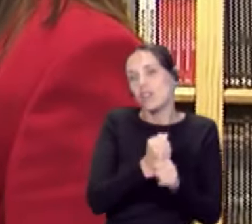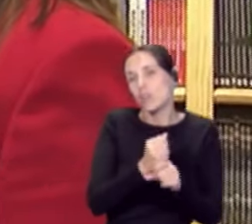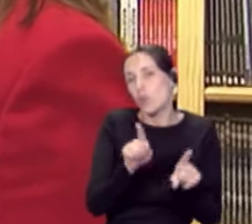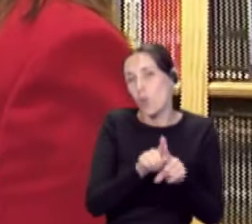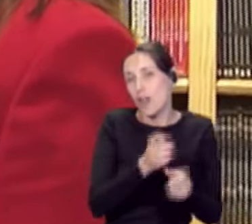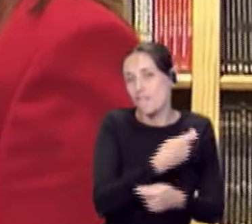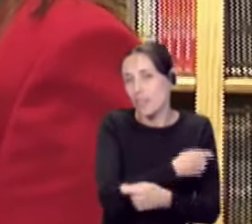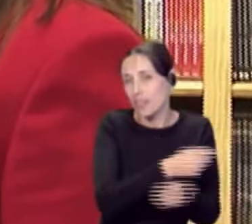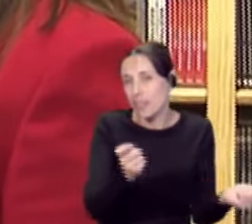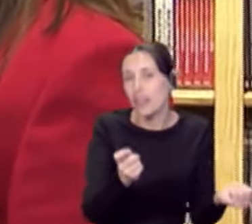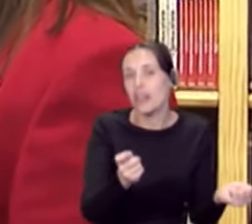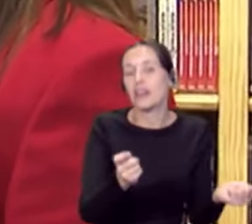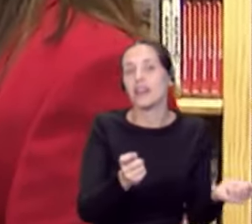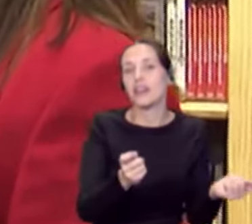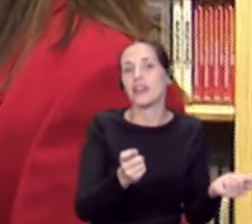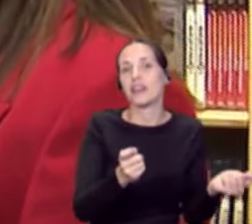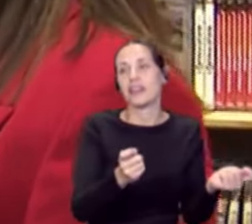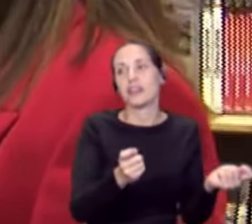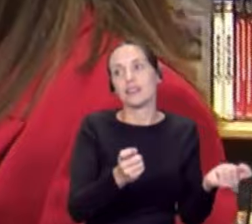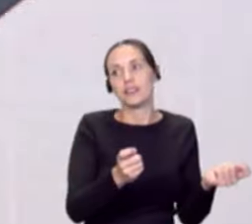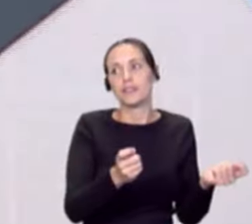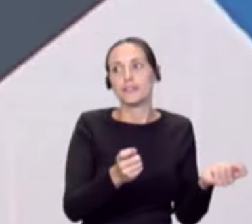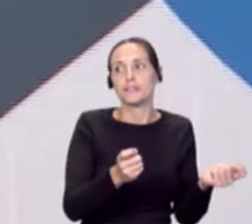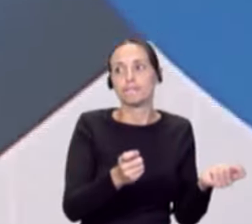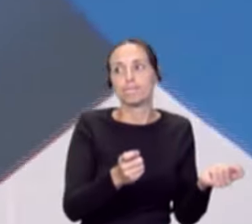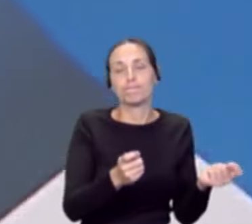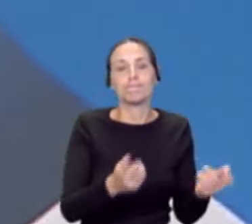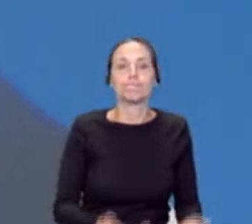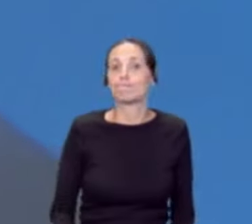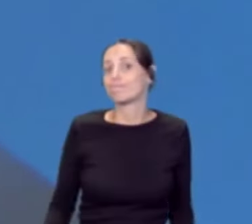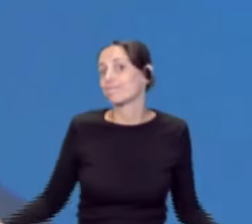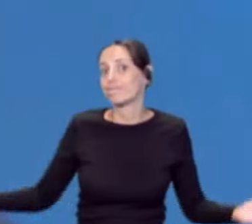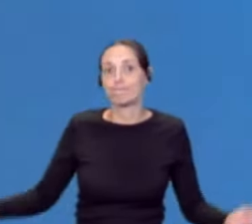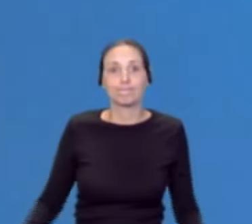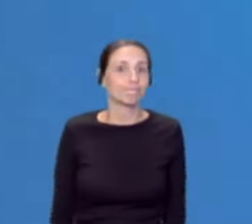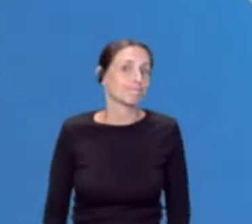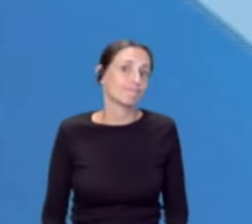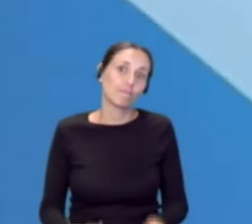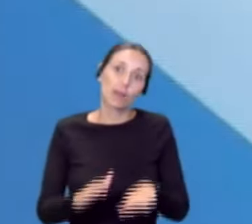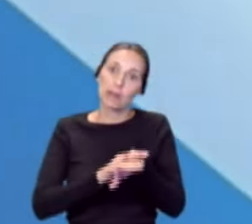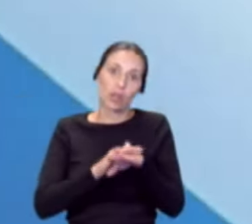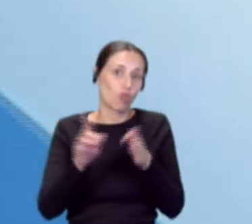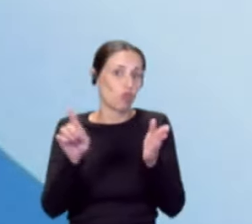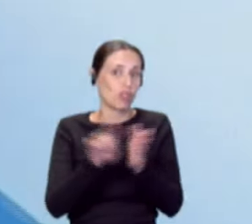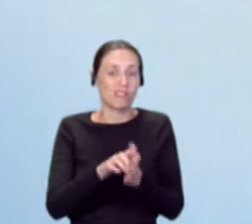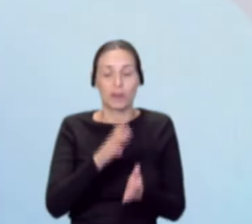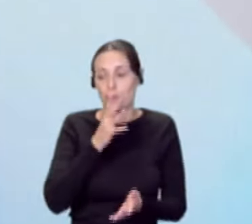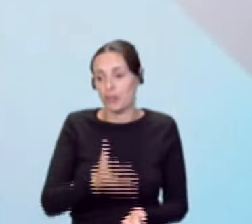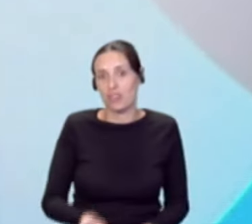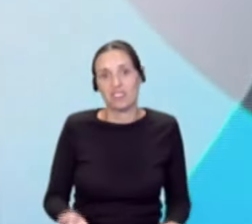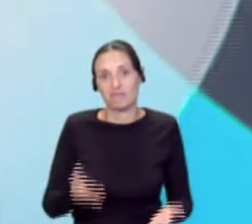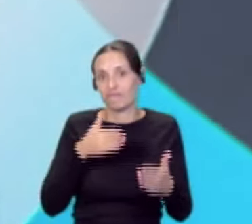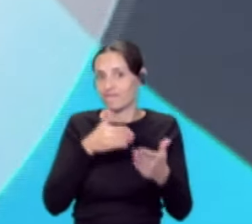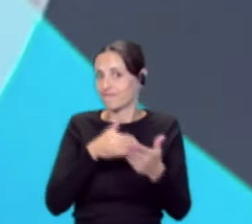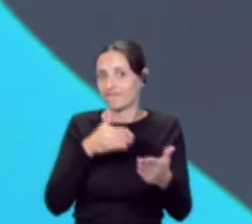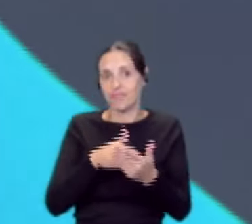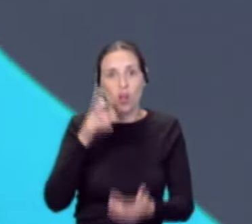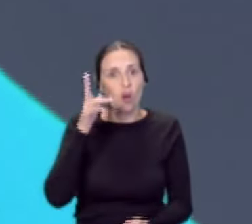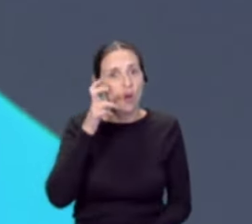tanto en plataformas y que esos coleccionistas lo hacen. Bueno, pues les tenemos que volver a pedir disculpas porque tenemos dificultades para